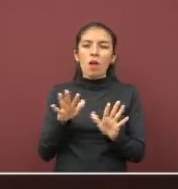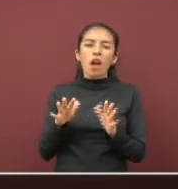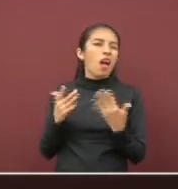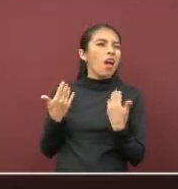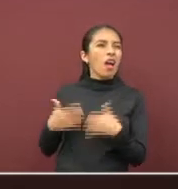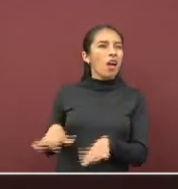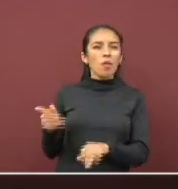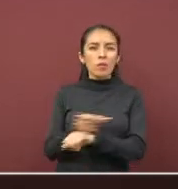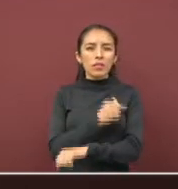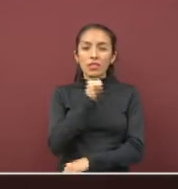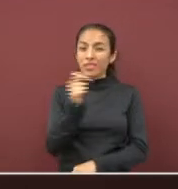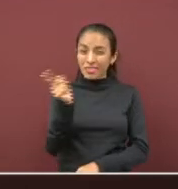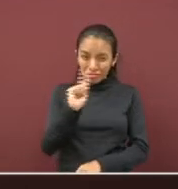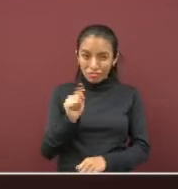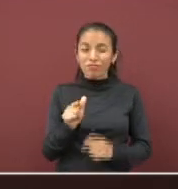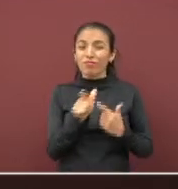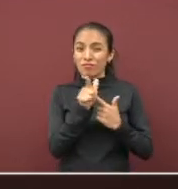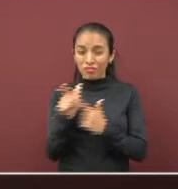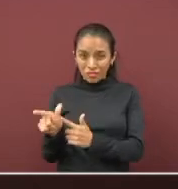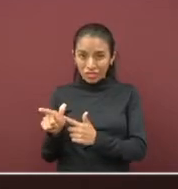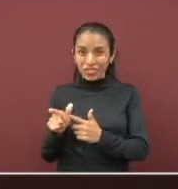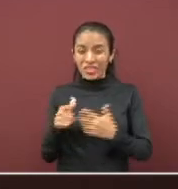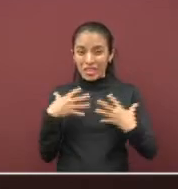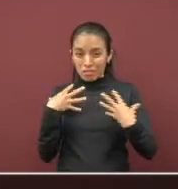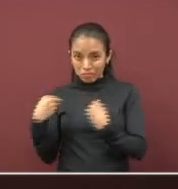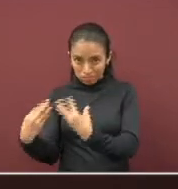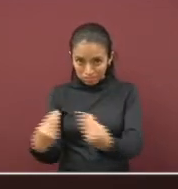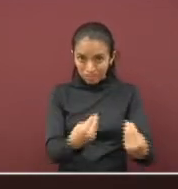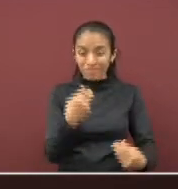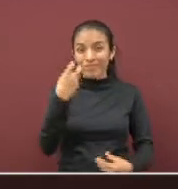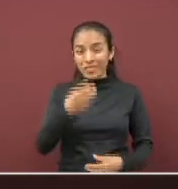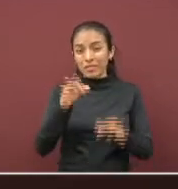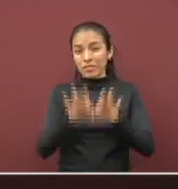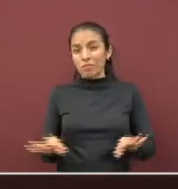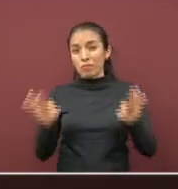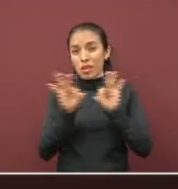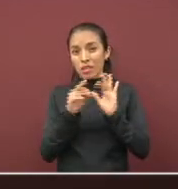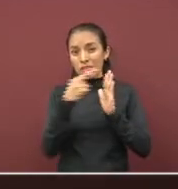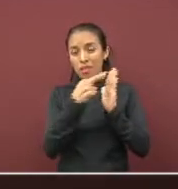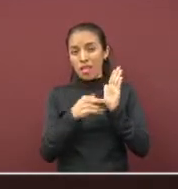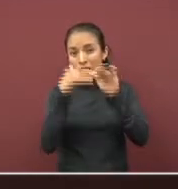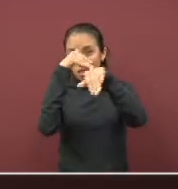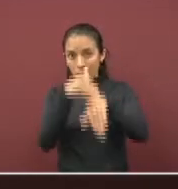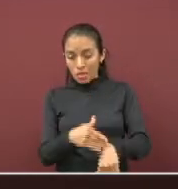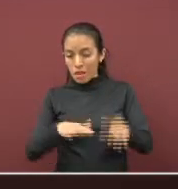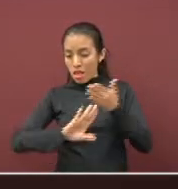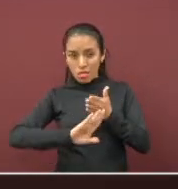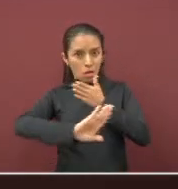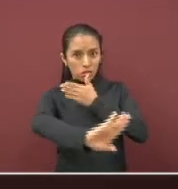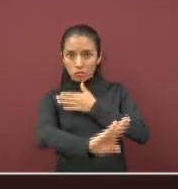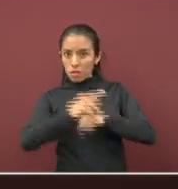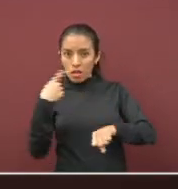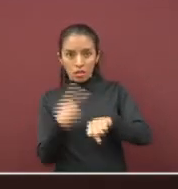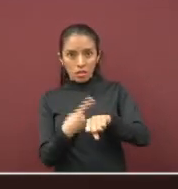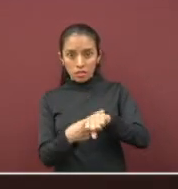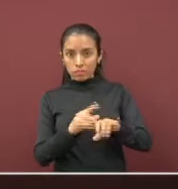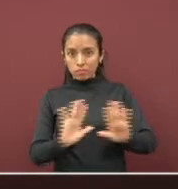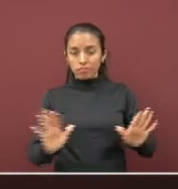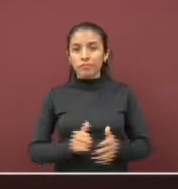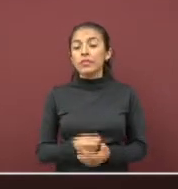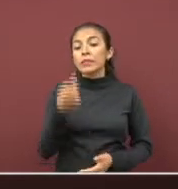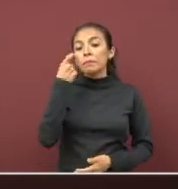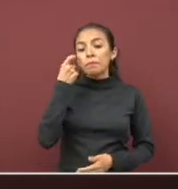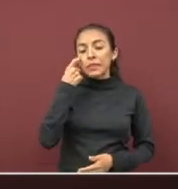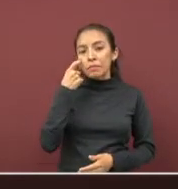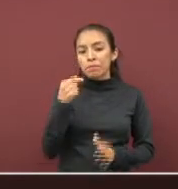y por ello debe tomar medidas de precaución y no exponernos al contagio miren ustedes les muestro la